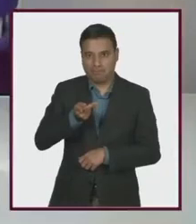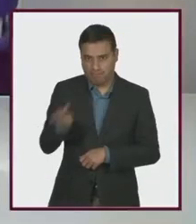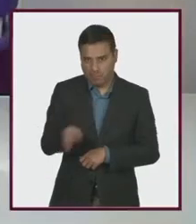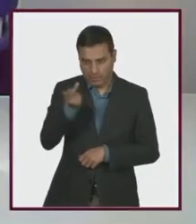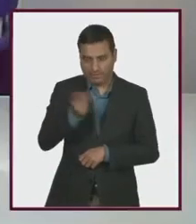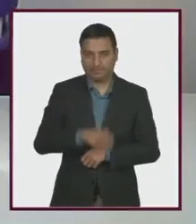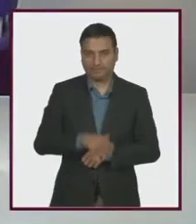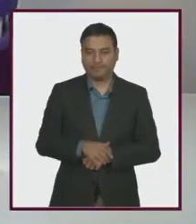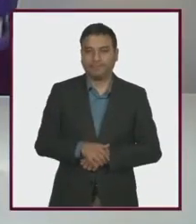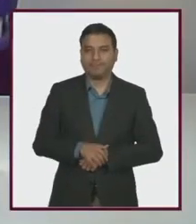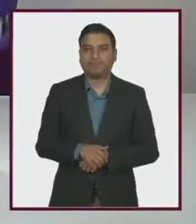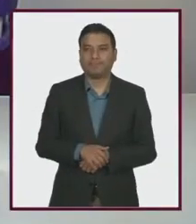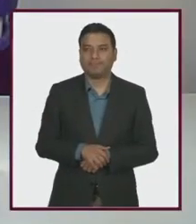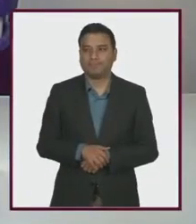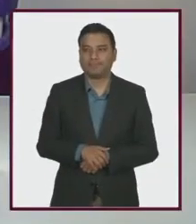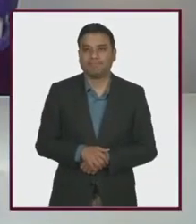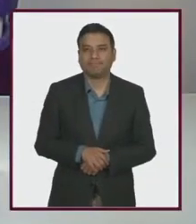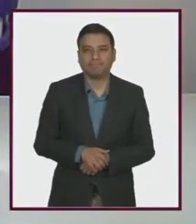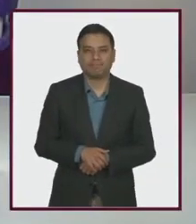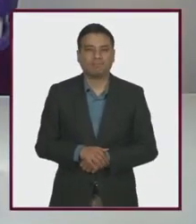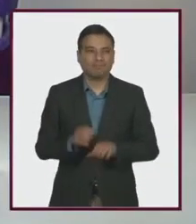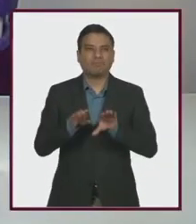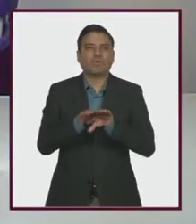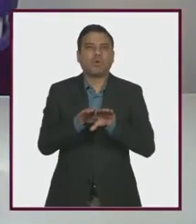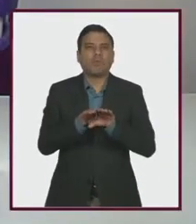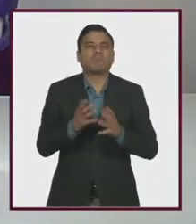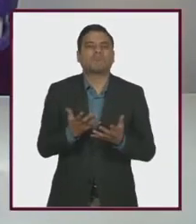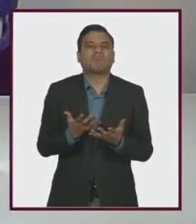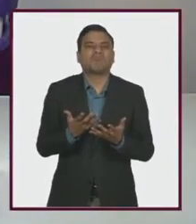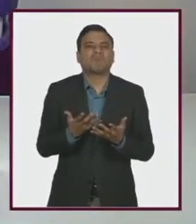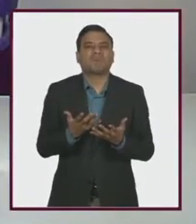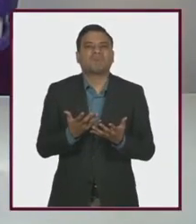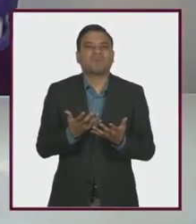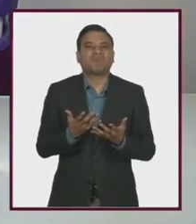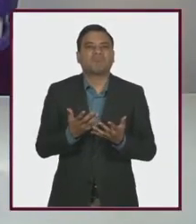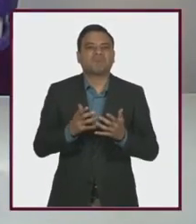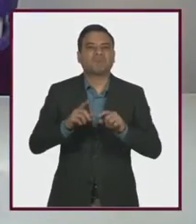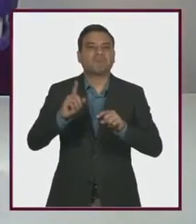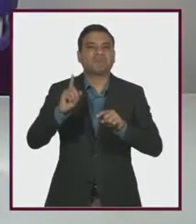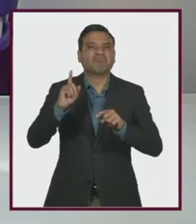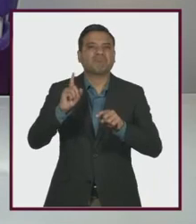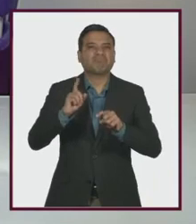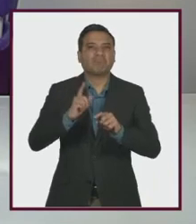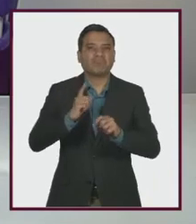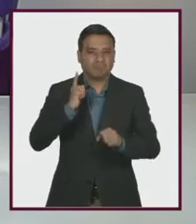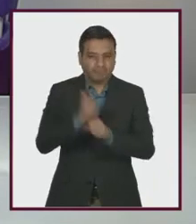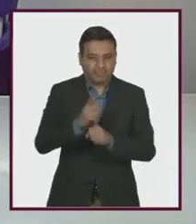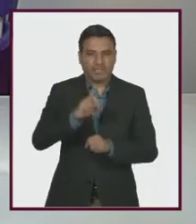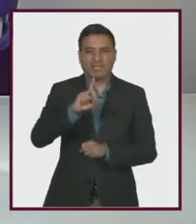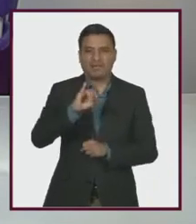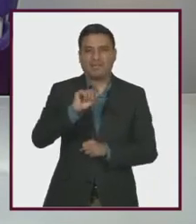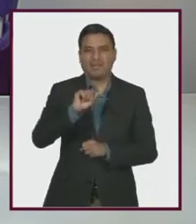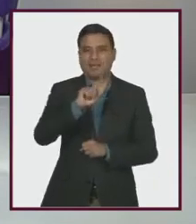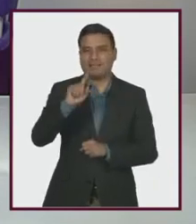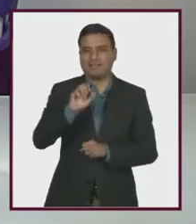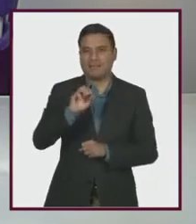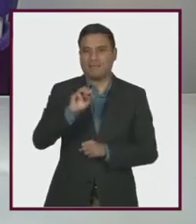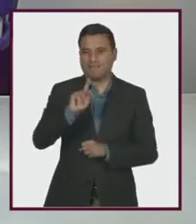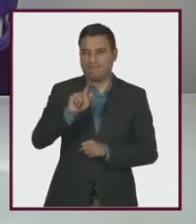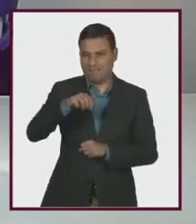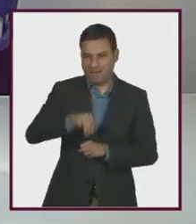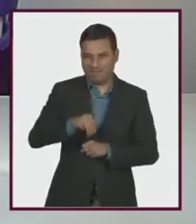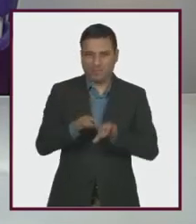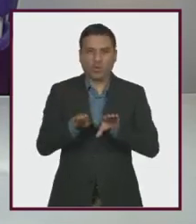Vamos por partes. Primero, ¿cómo salir y cómo detectar el diazepam en